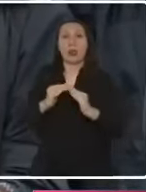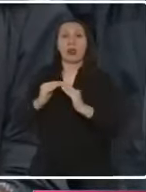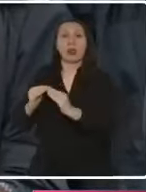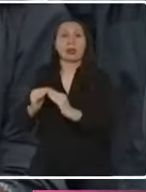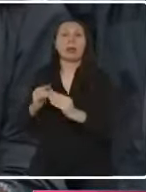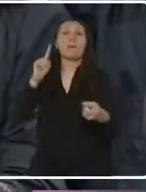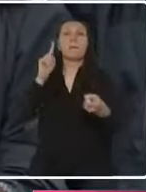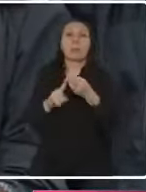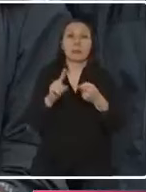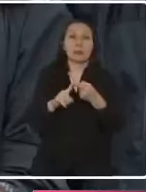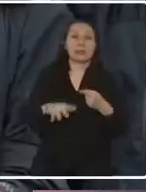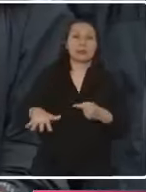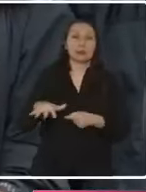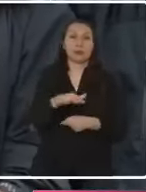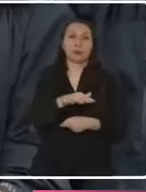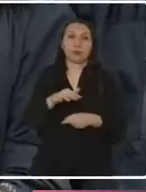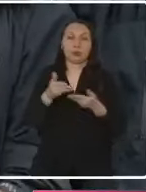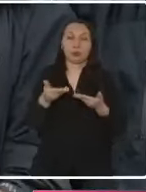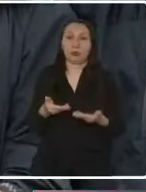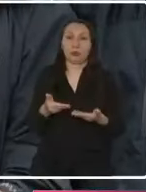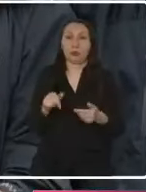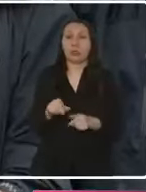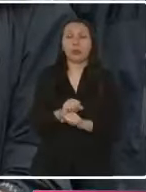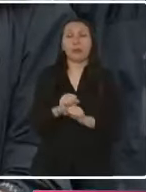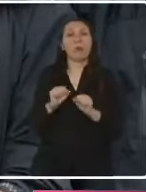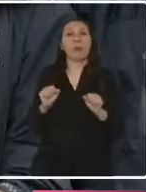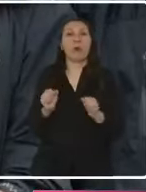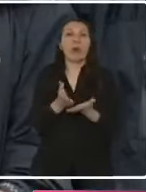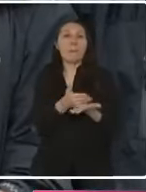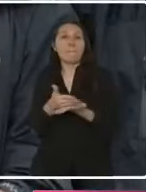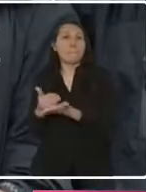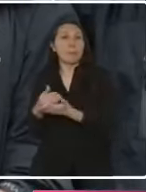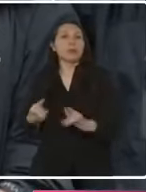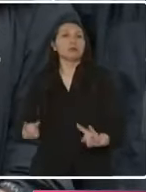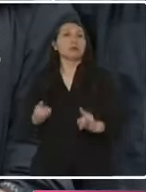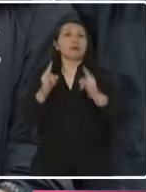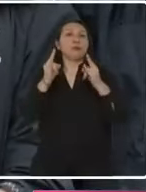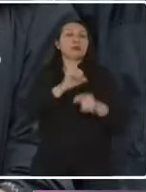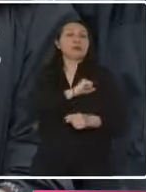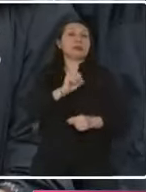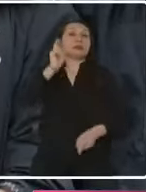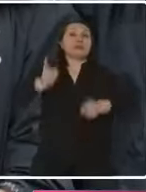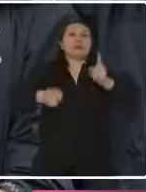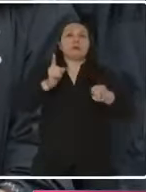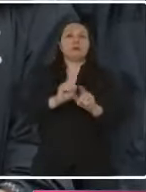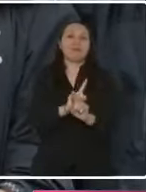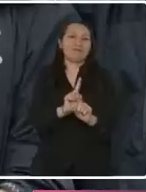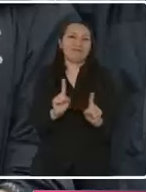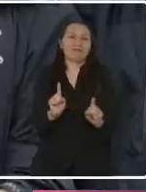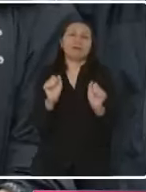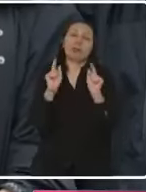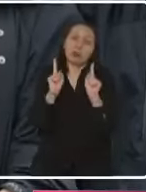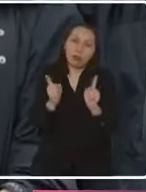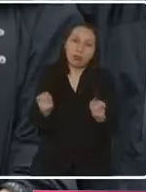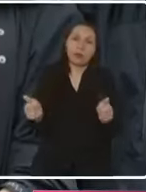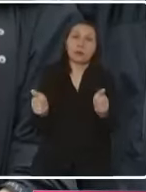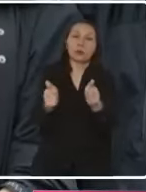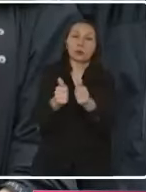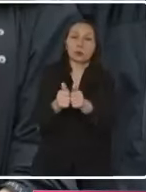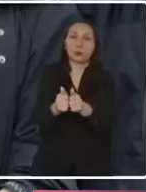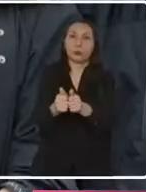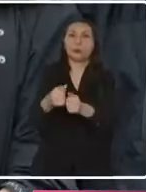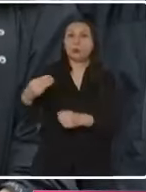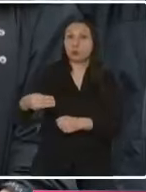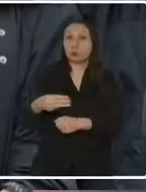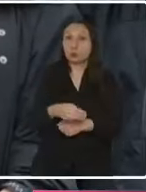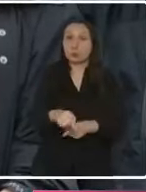con participación. Acá no se puede organizar una reconstrucción desde Santiago, tiene que ser en conjunto con